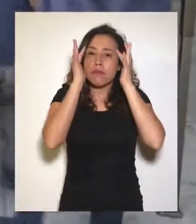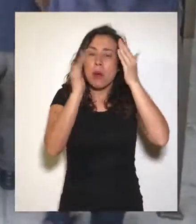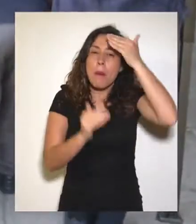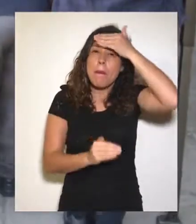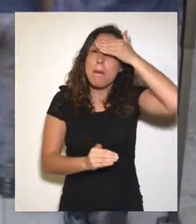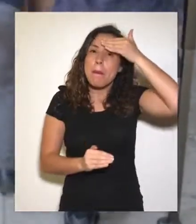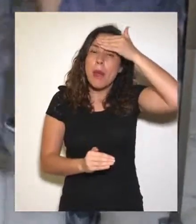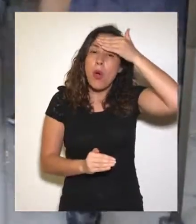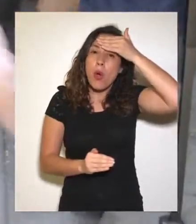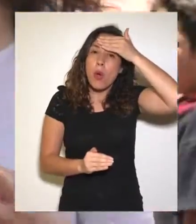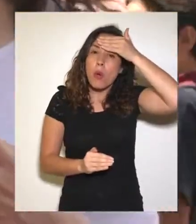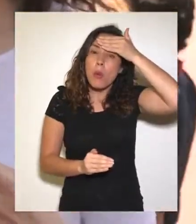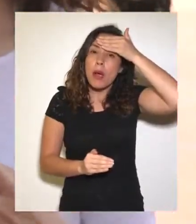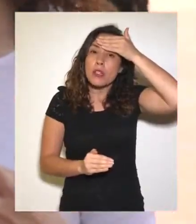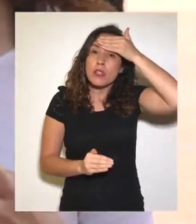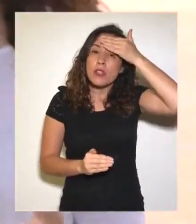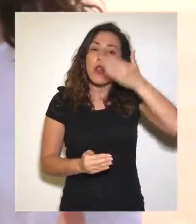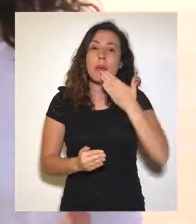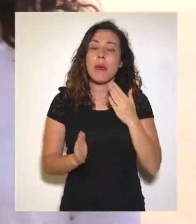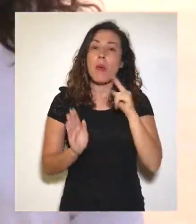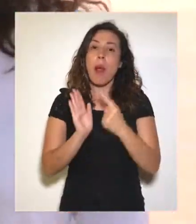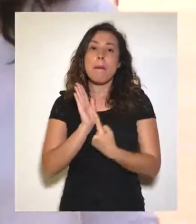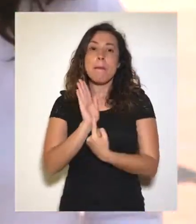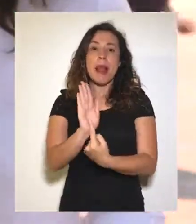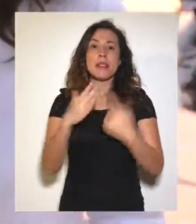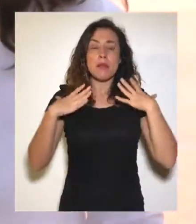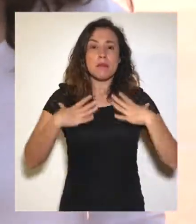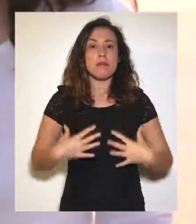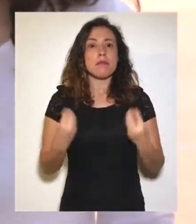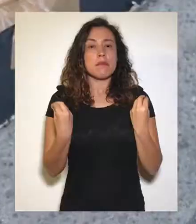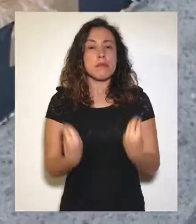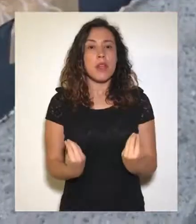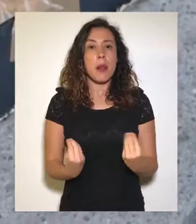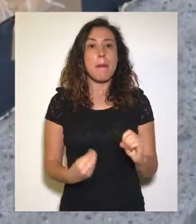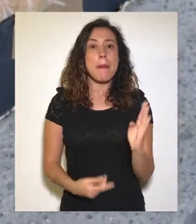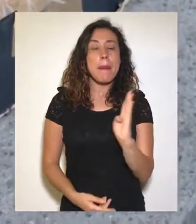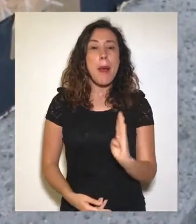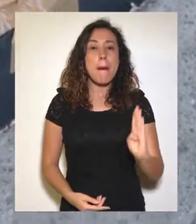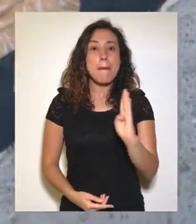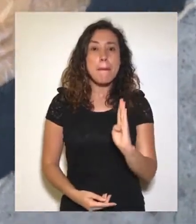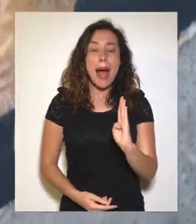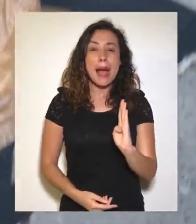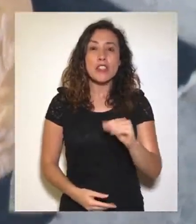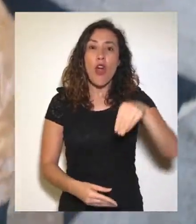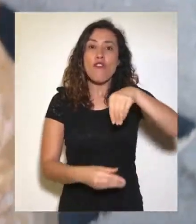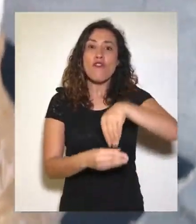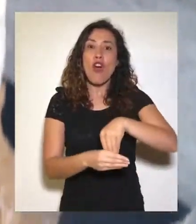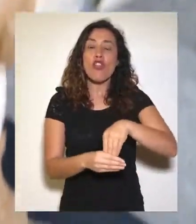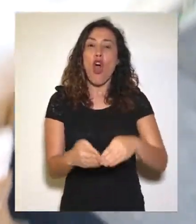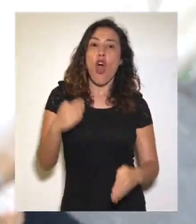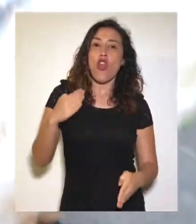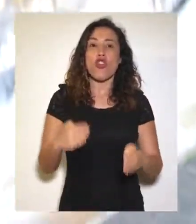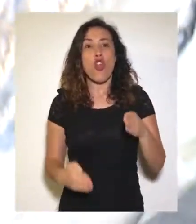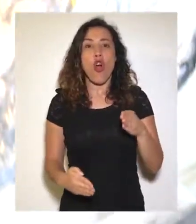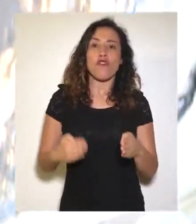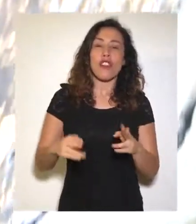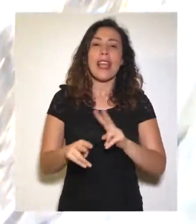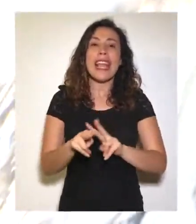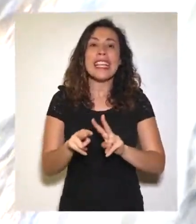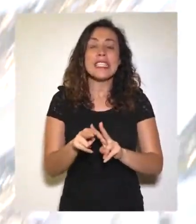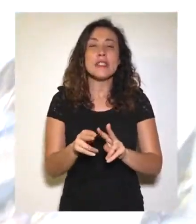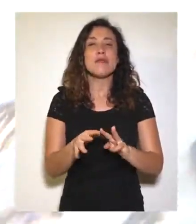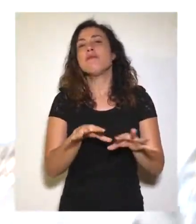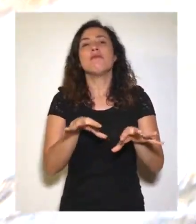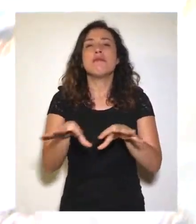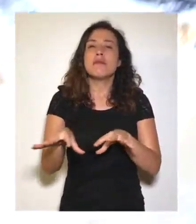una preocupación por incluso la presentación personal. El primero básico votó por los robots.